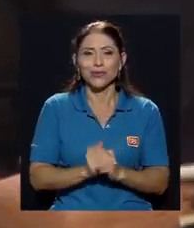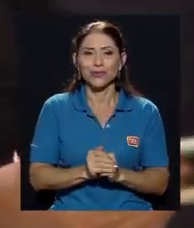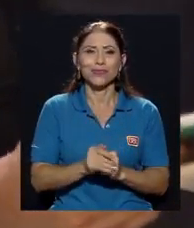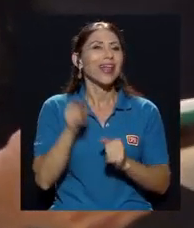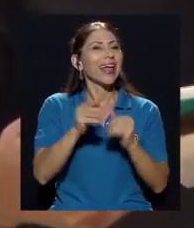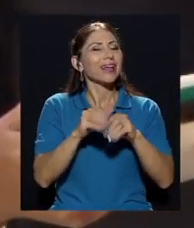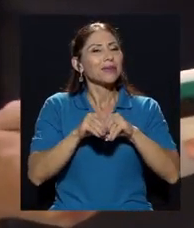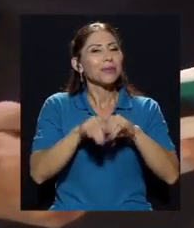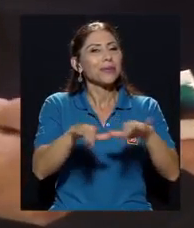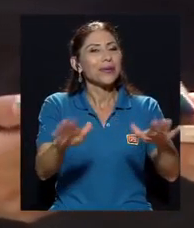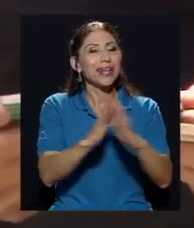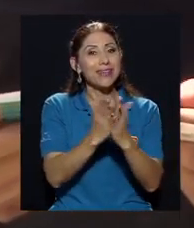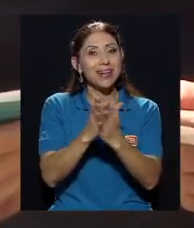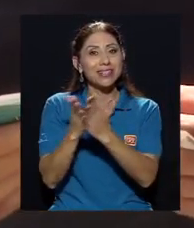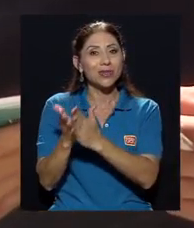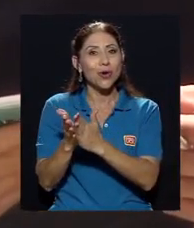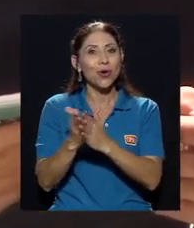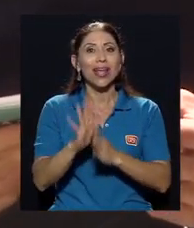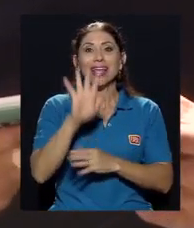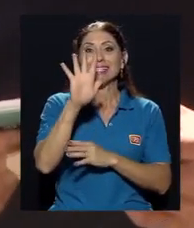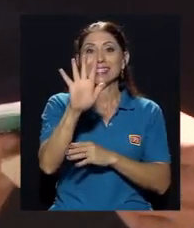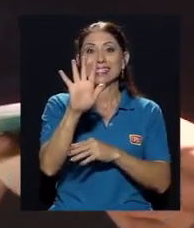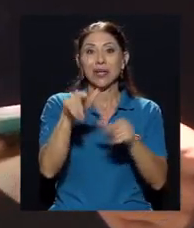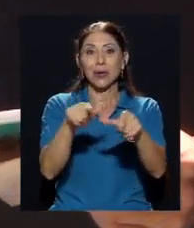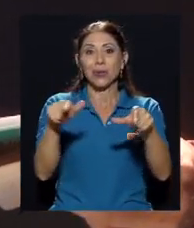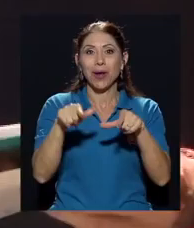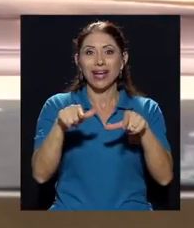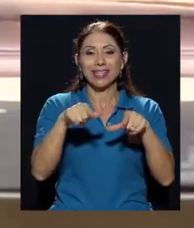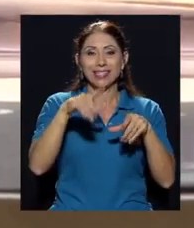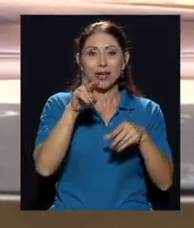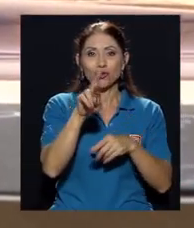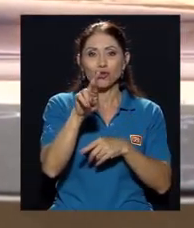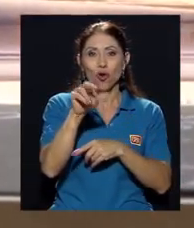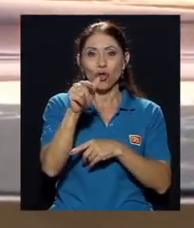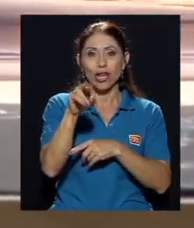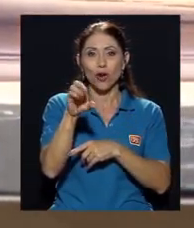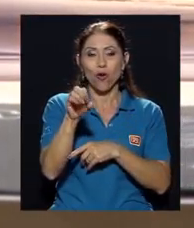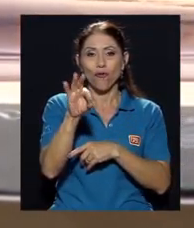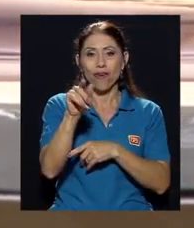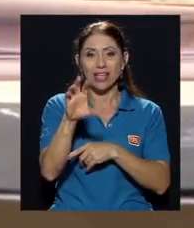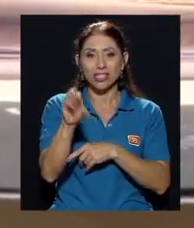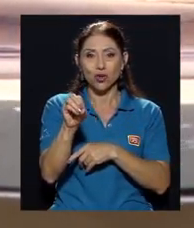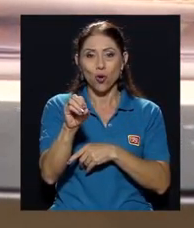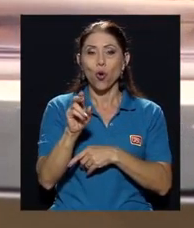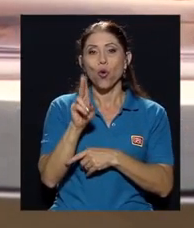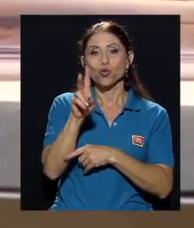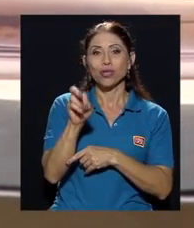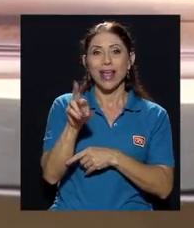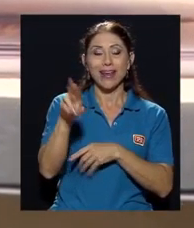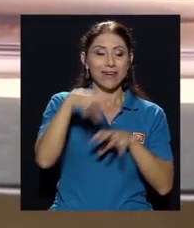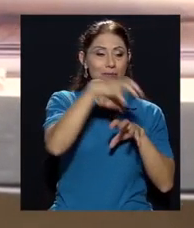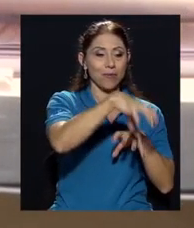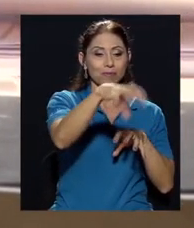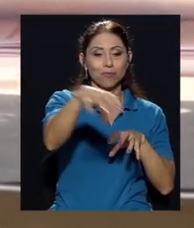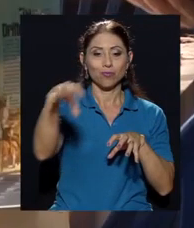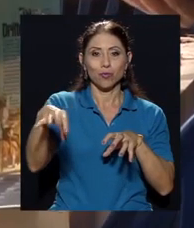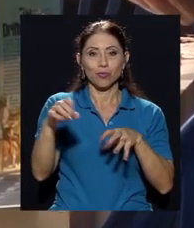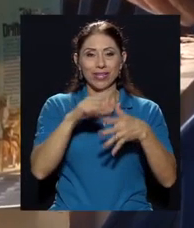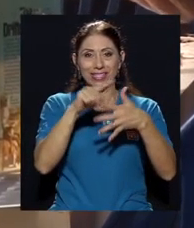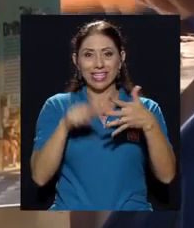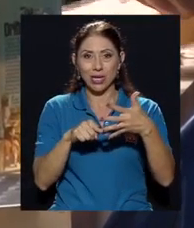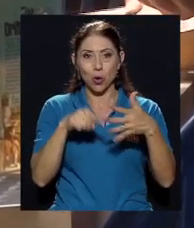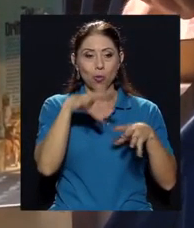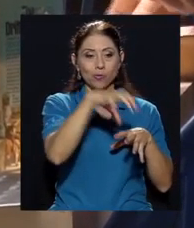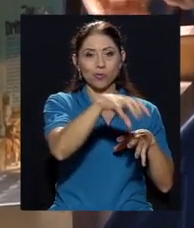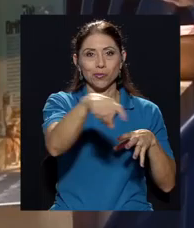liberación de libros se habilitaron 5 puestos a lo largo del campus Rodrigo Facio de la UCR. El fin de la actividad es fomentar la cooperación